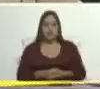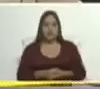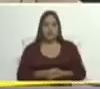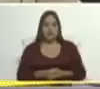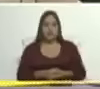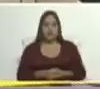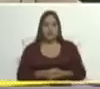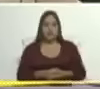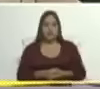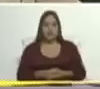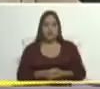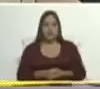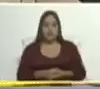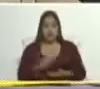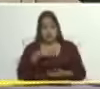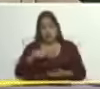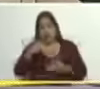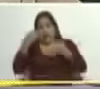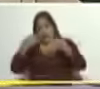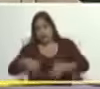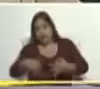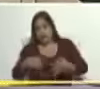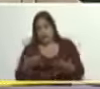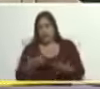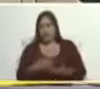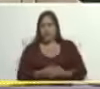hemos garantizado